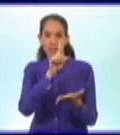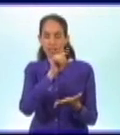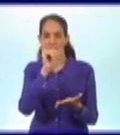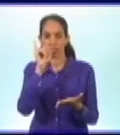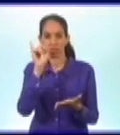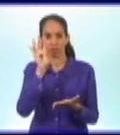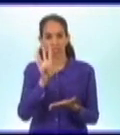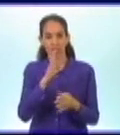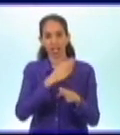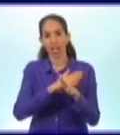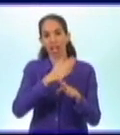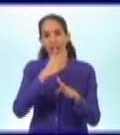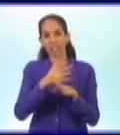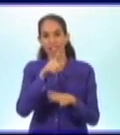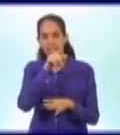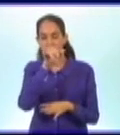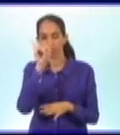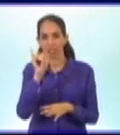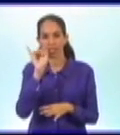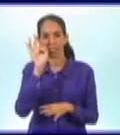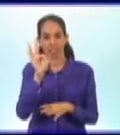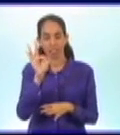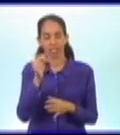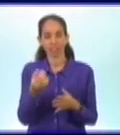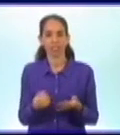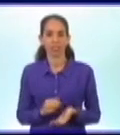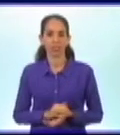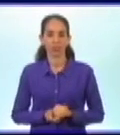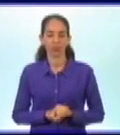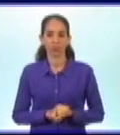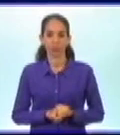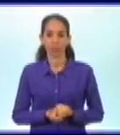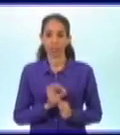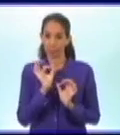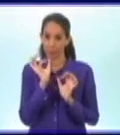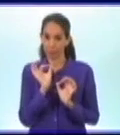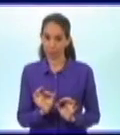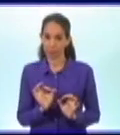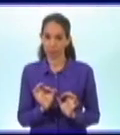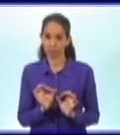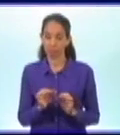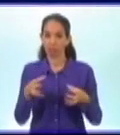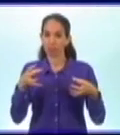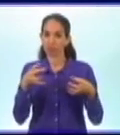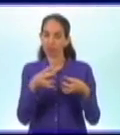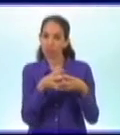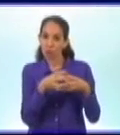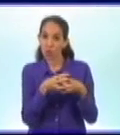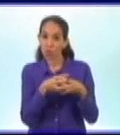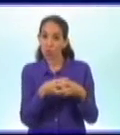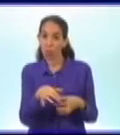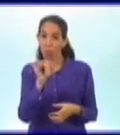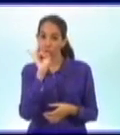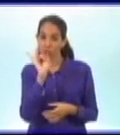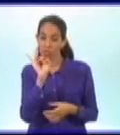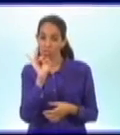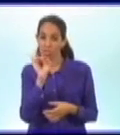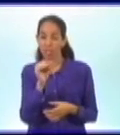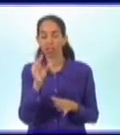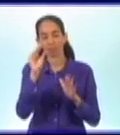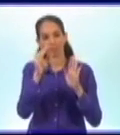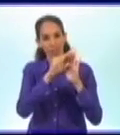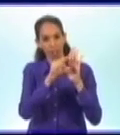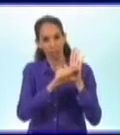164 a las 168 del cuaderno de ortografía, específicamente los del bloque 7 de ejercicios del capítulo